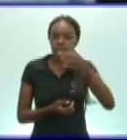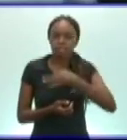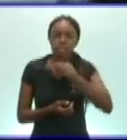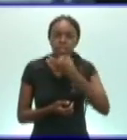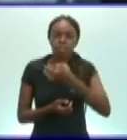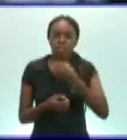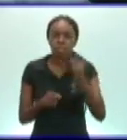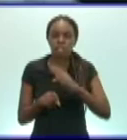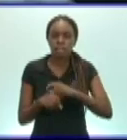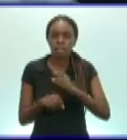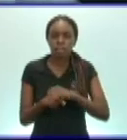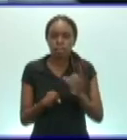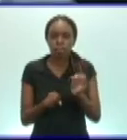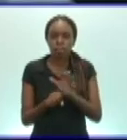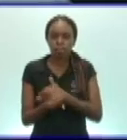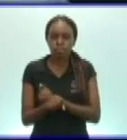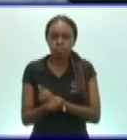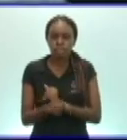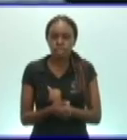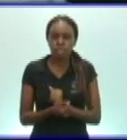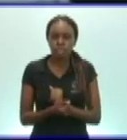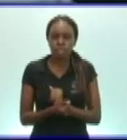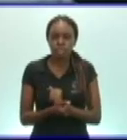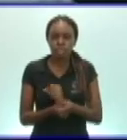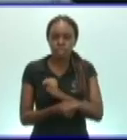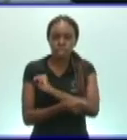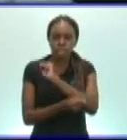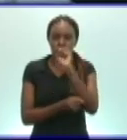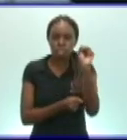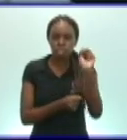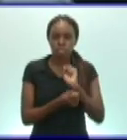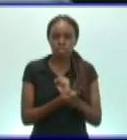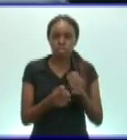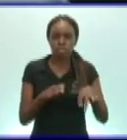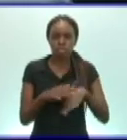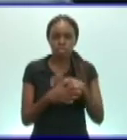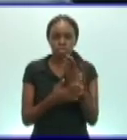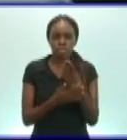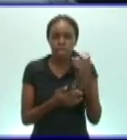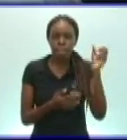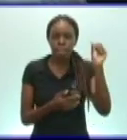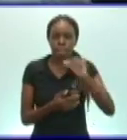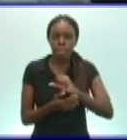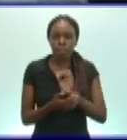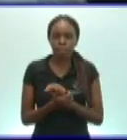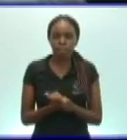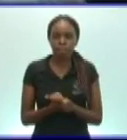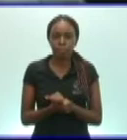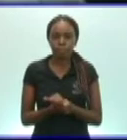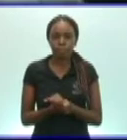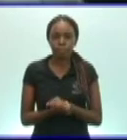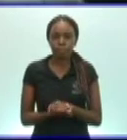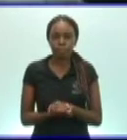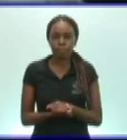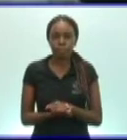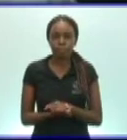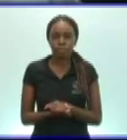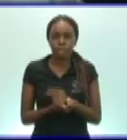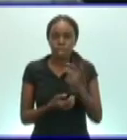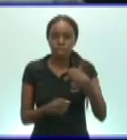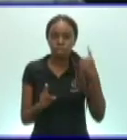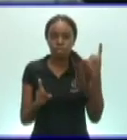que día que no se alcanzase una victoria era un día mal empleado. De esa manera nos